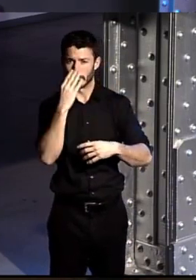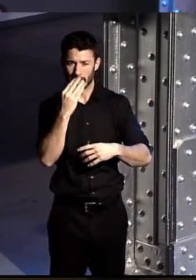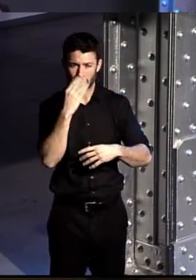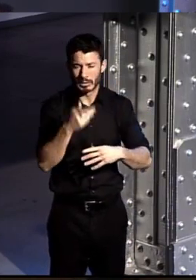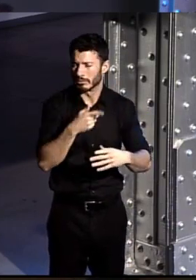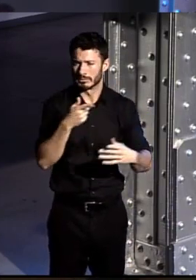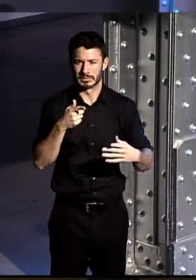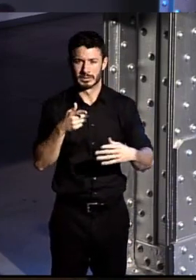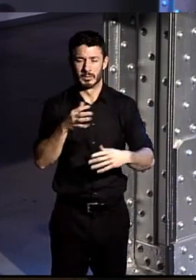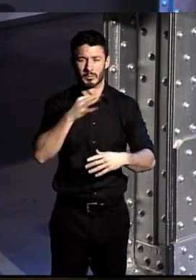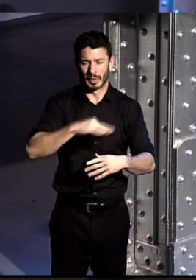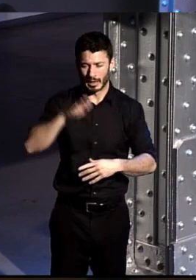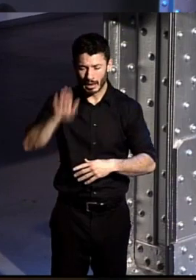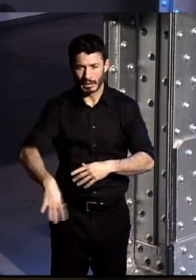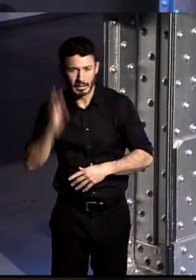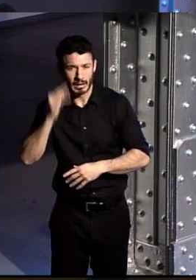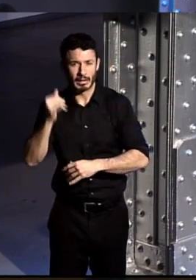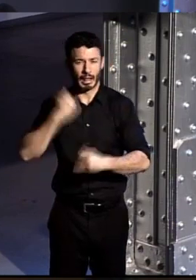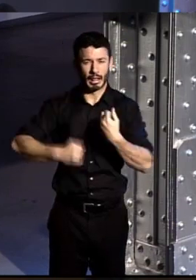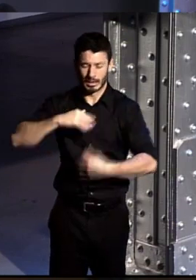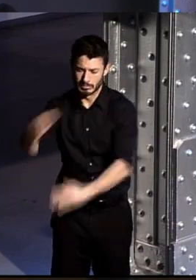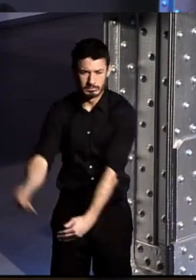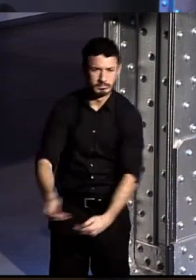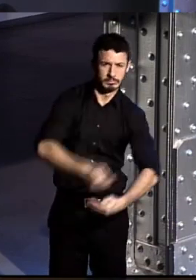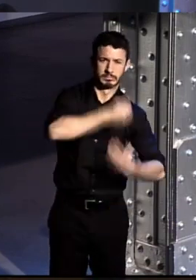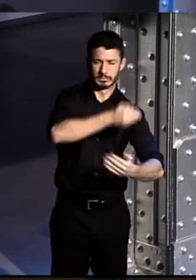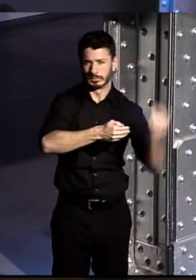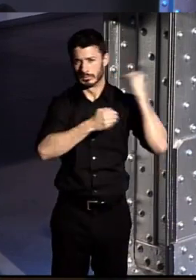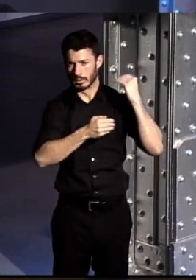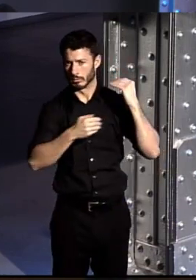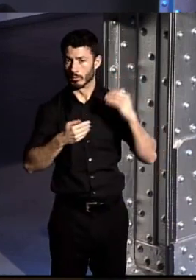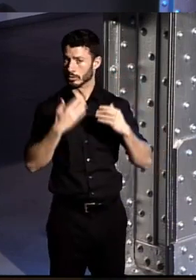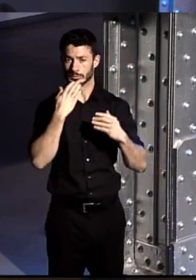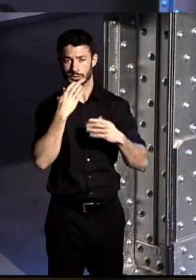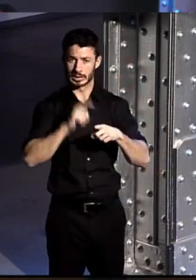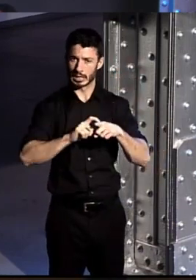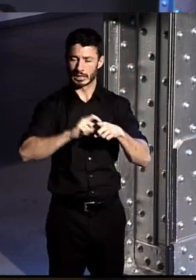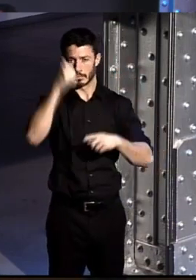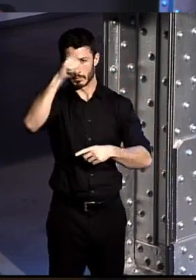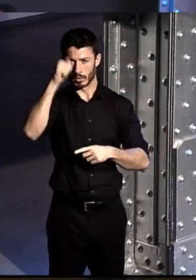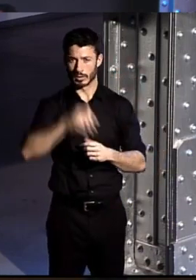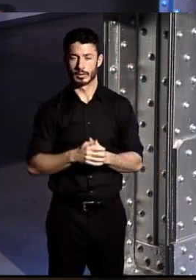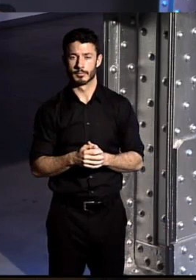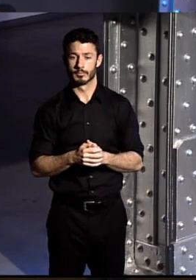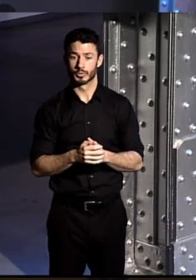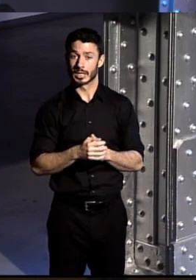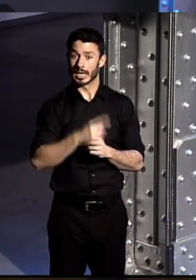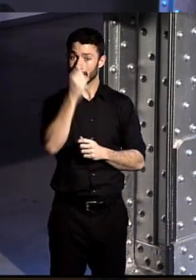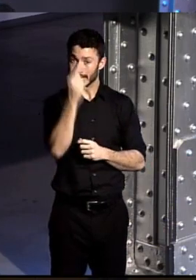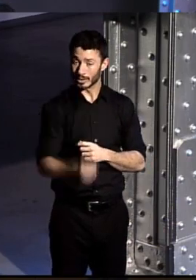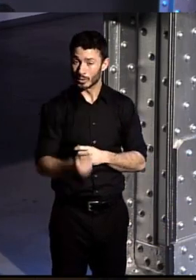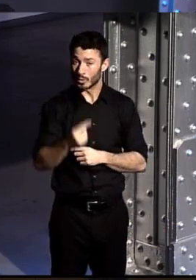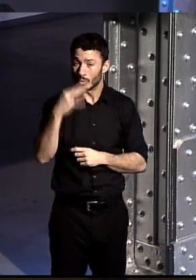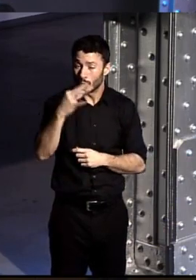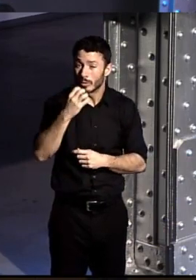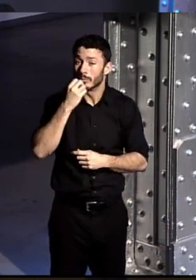herida. Vamos, que podría ser prototipo de héroe con características masculinas. Pues el único buen retrato de